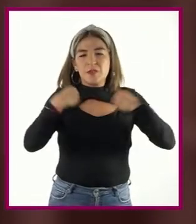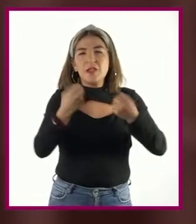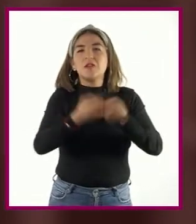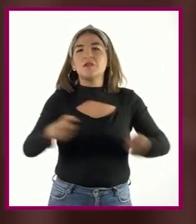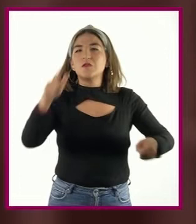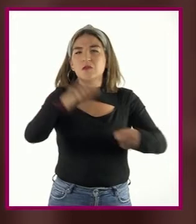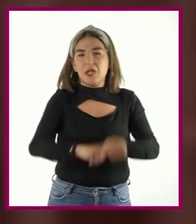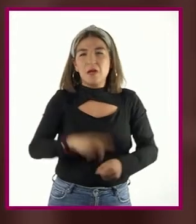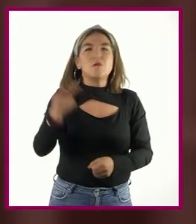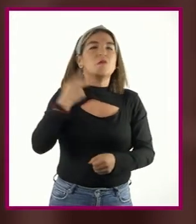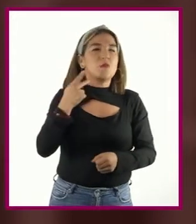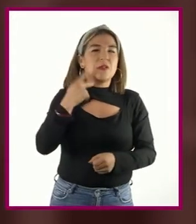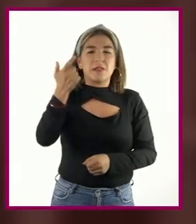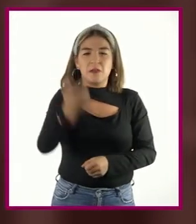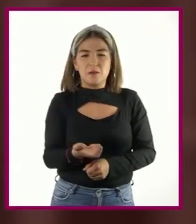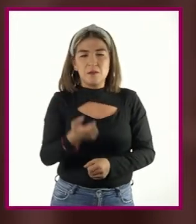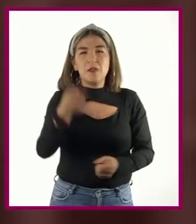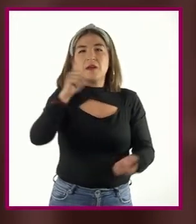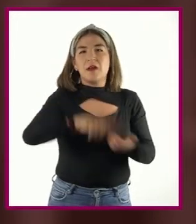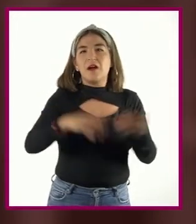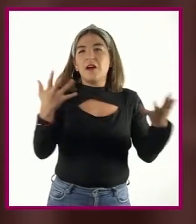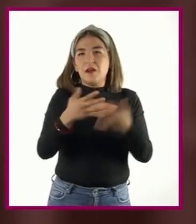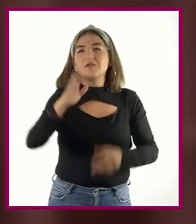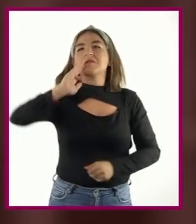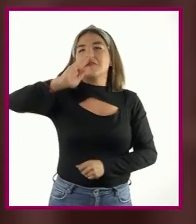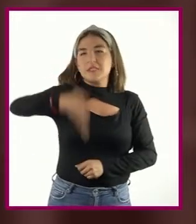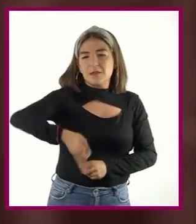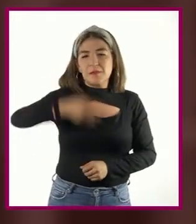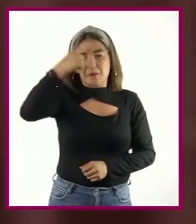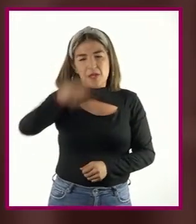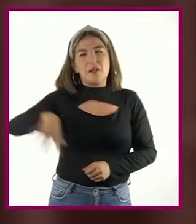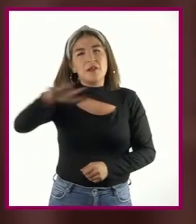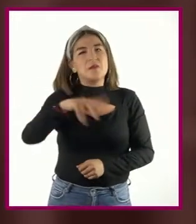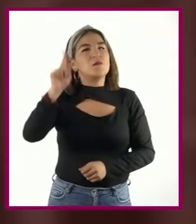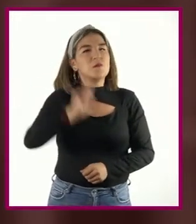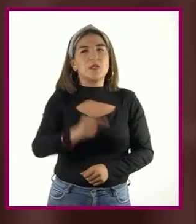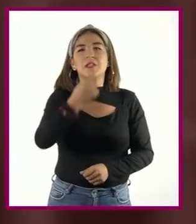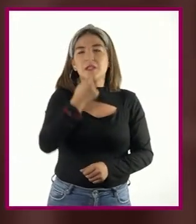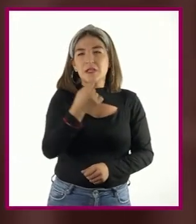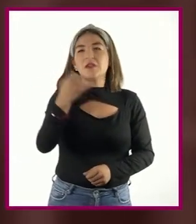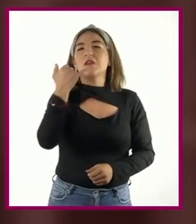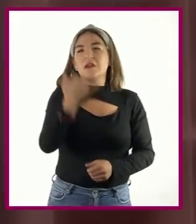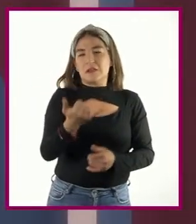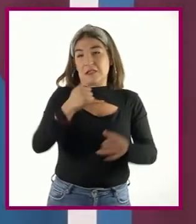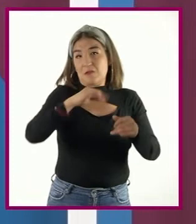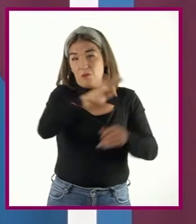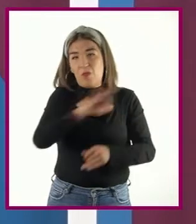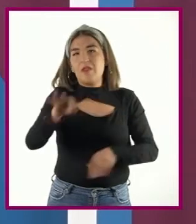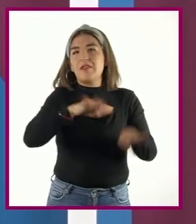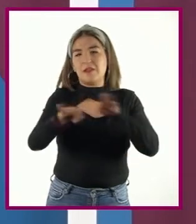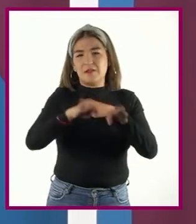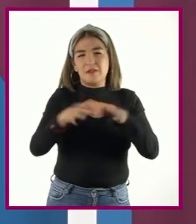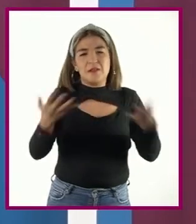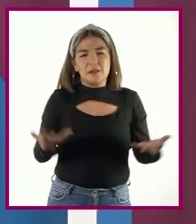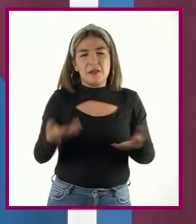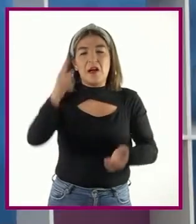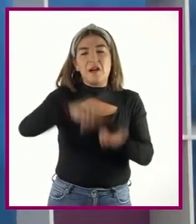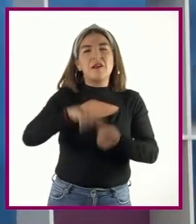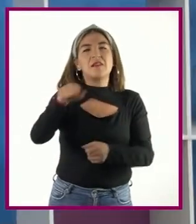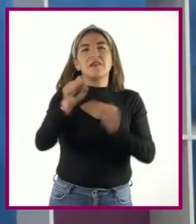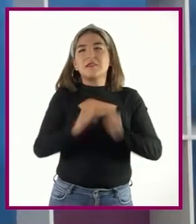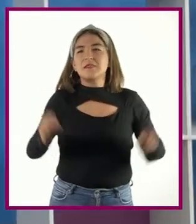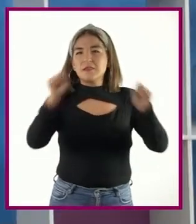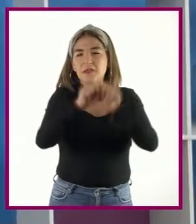social, política, económica han permitido que una niña o un niño trabajen? Es dentro de un